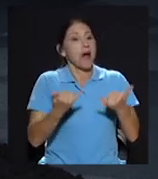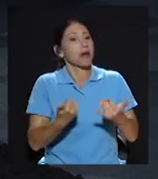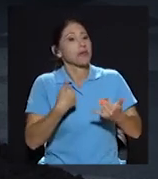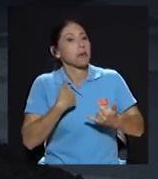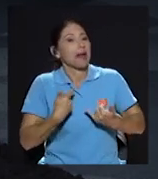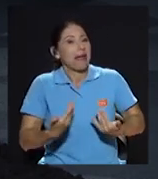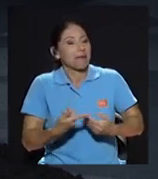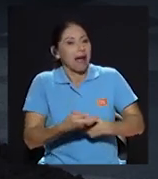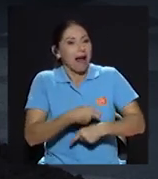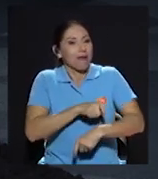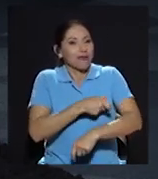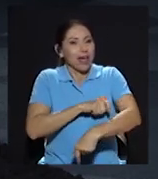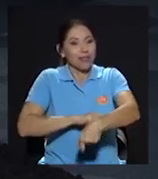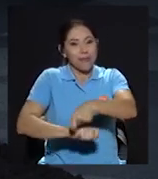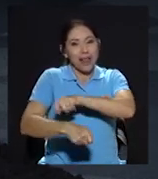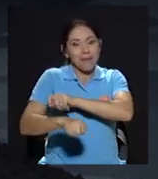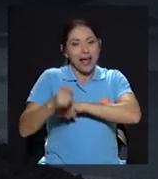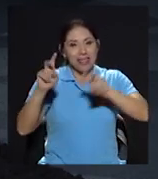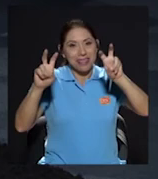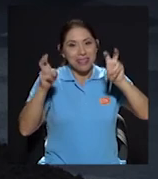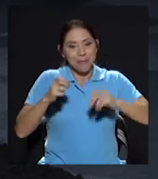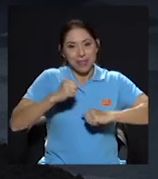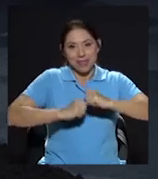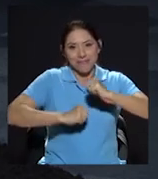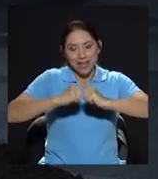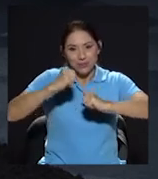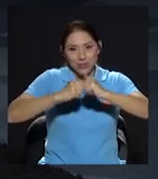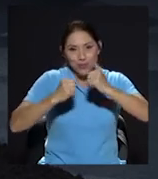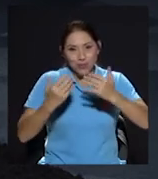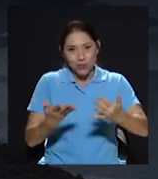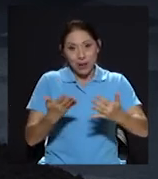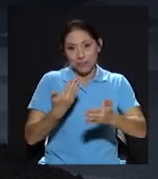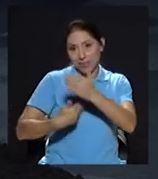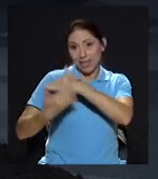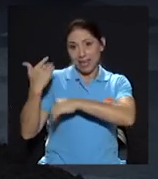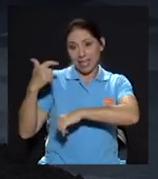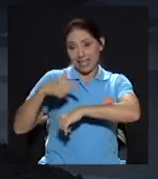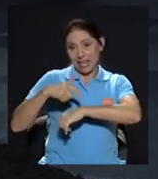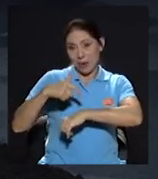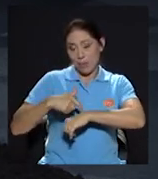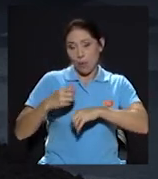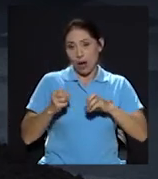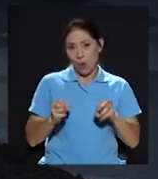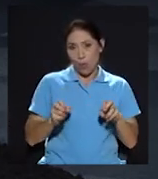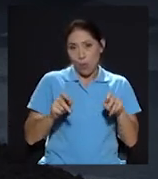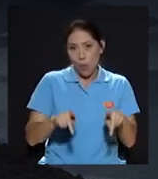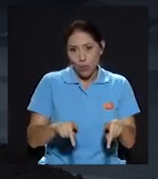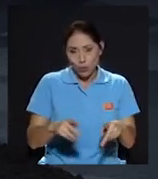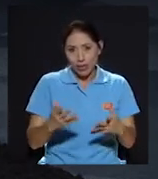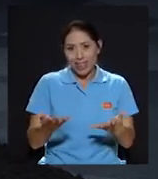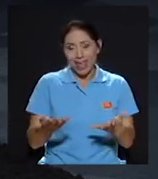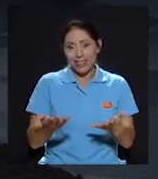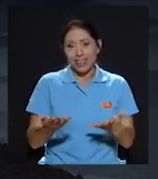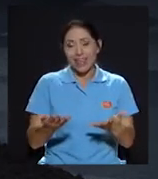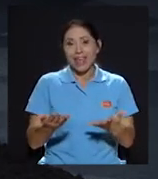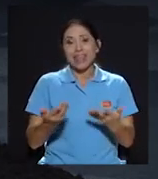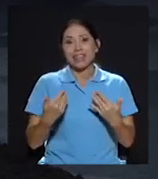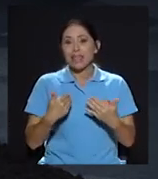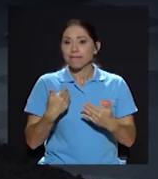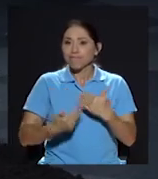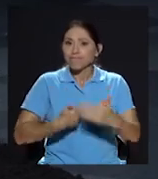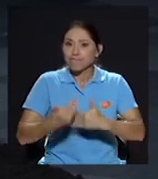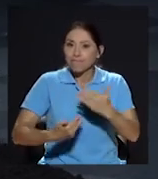infraestructura tuvimos en esa época la oportunidad de sacar adelante